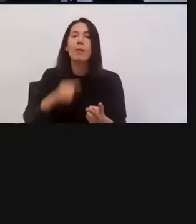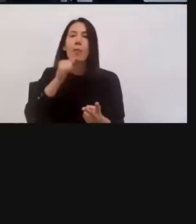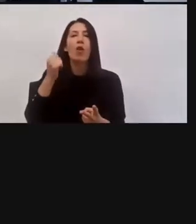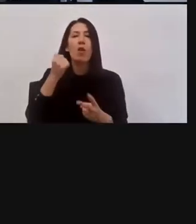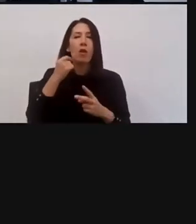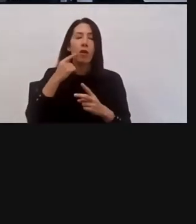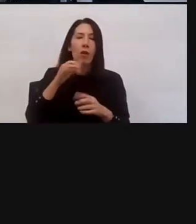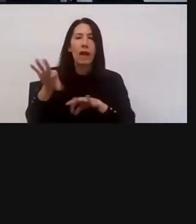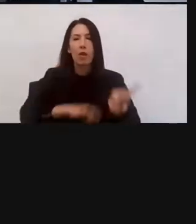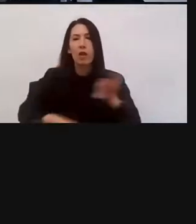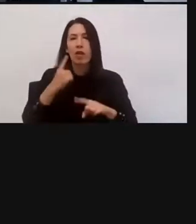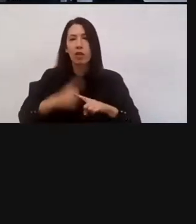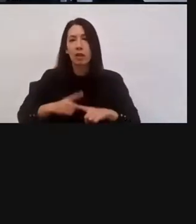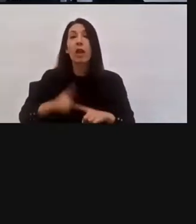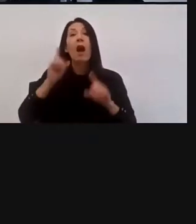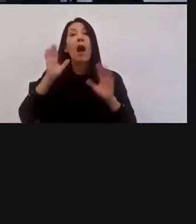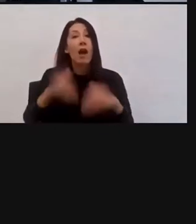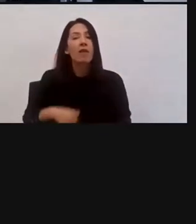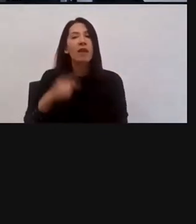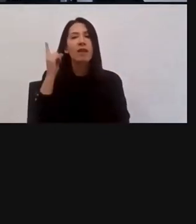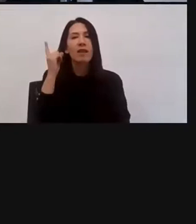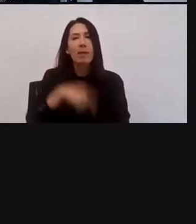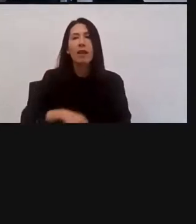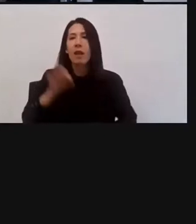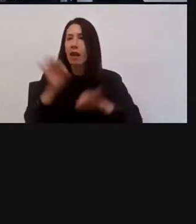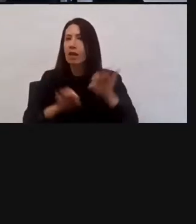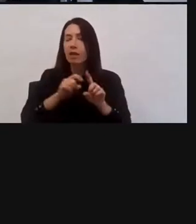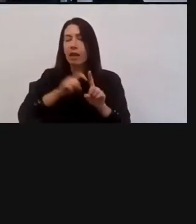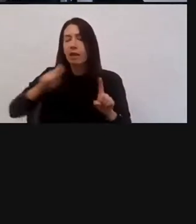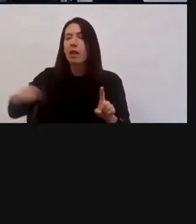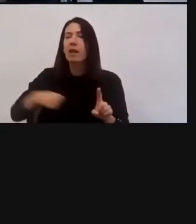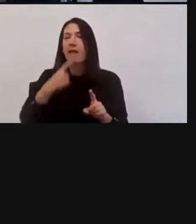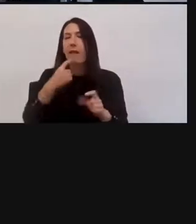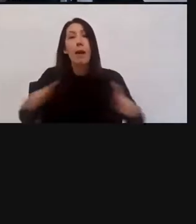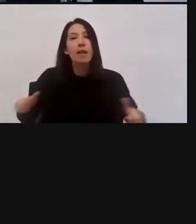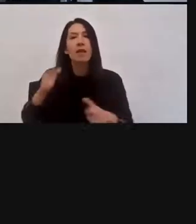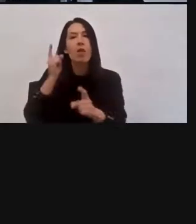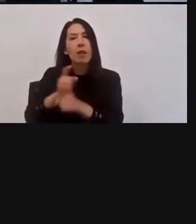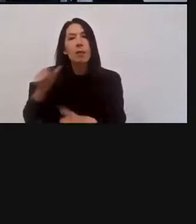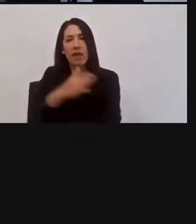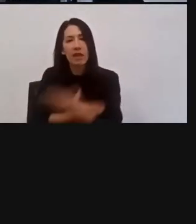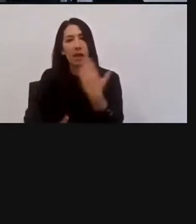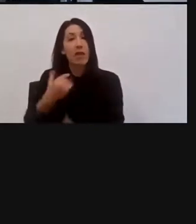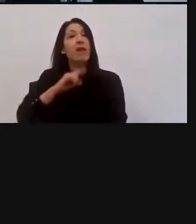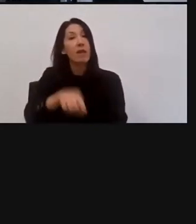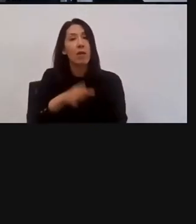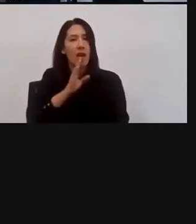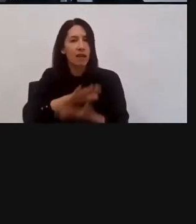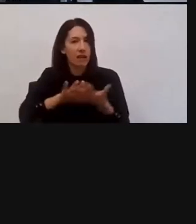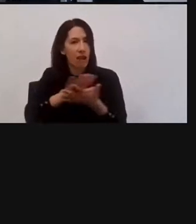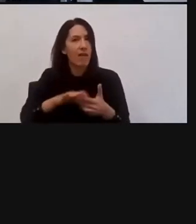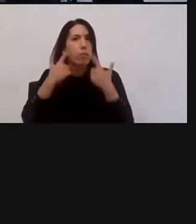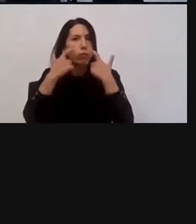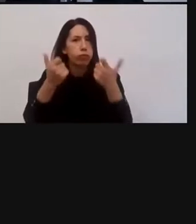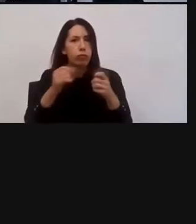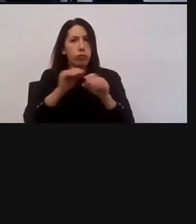las estadísticas apuntan a un considerable incremento de este tipo de delitos hacia las personas con discapacidad, como bien ha informado, bien ha puesto de relieve